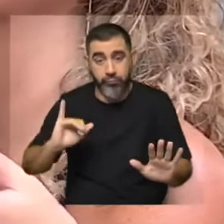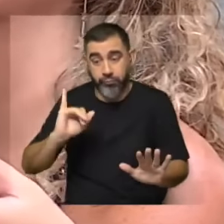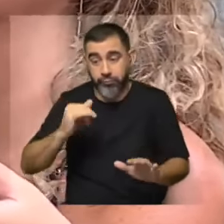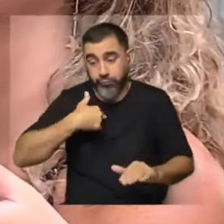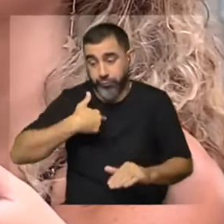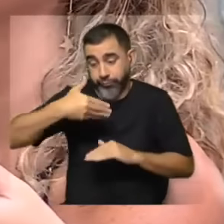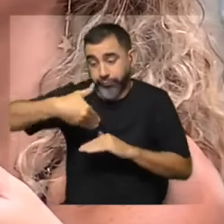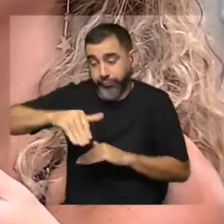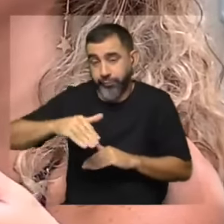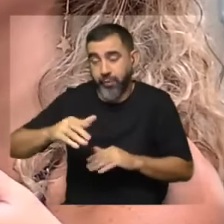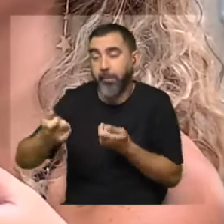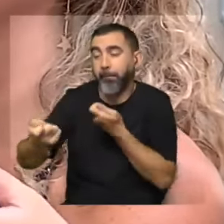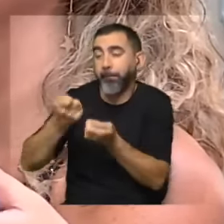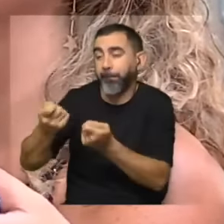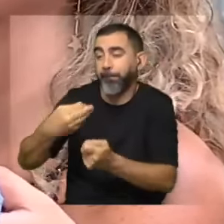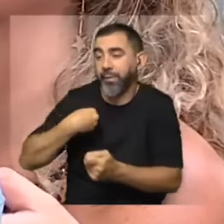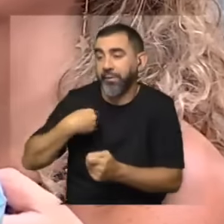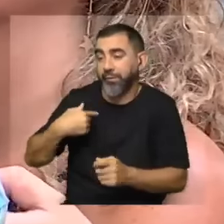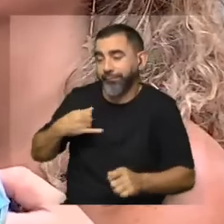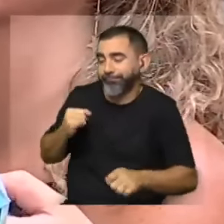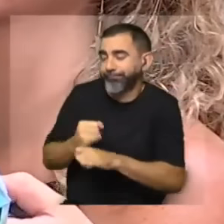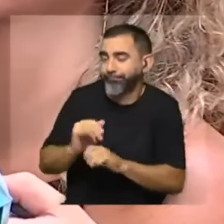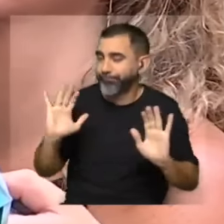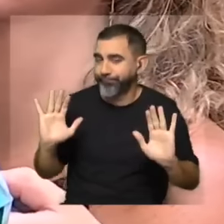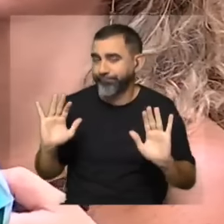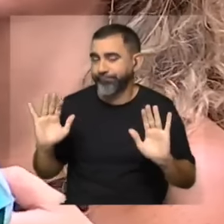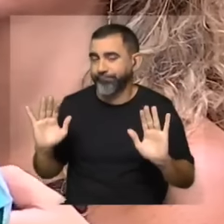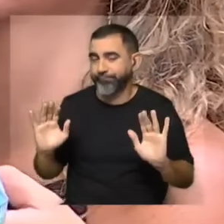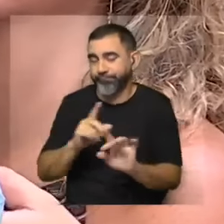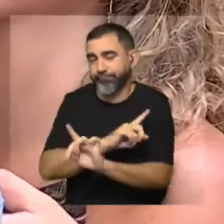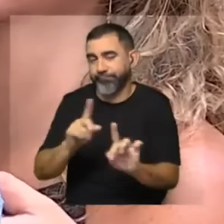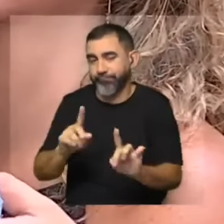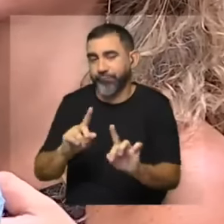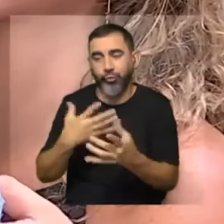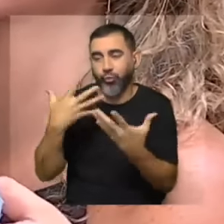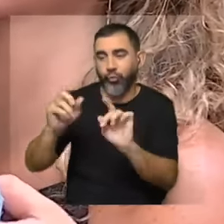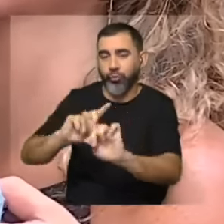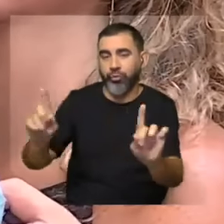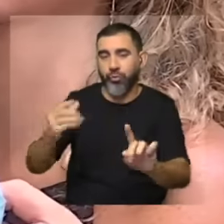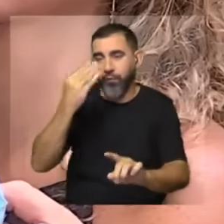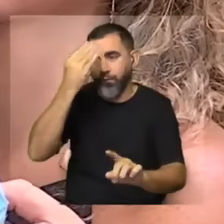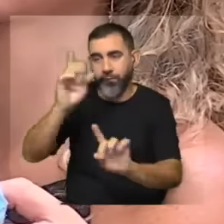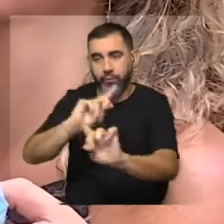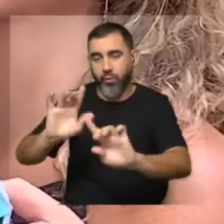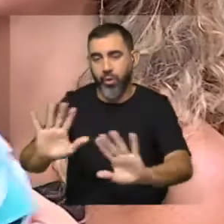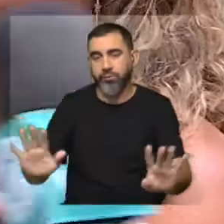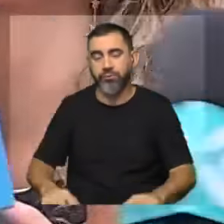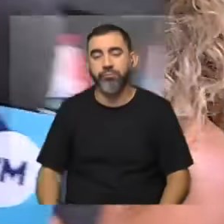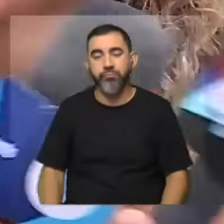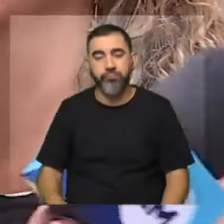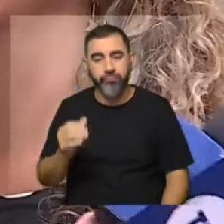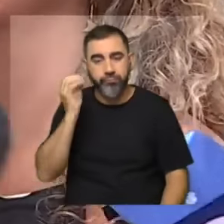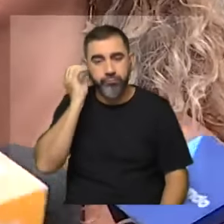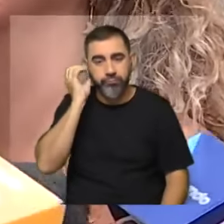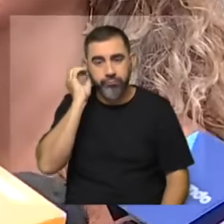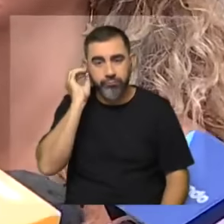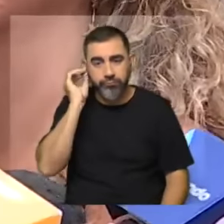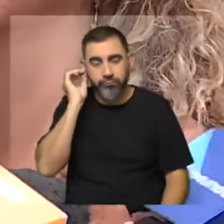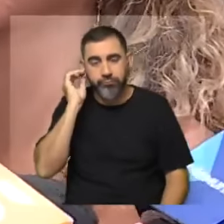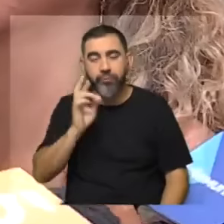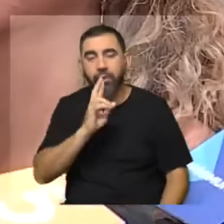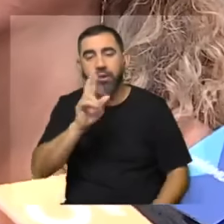de la base que tú me lo vas a prestar es porque te voy a fallar No yo no pretendo hacer eso y mi frente amplio no va a hacer eso el que le contestó No